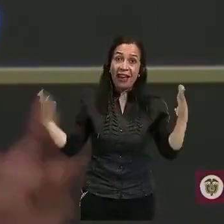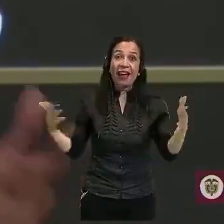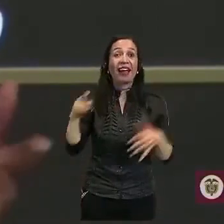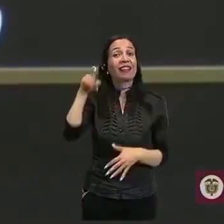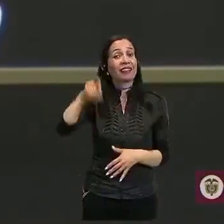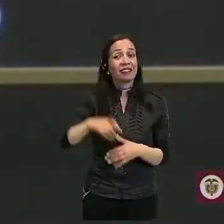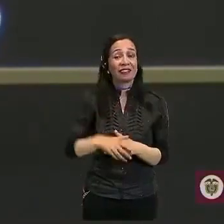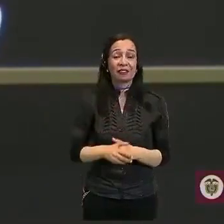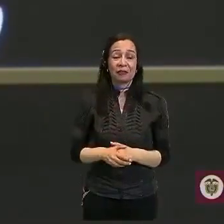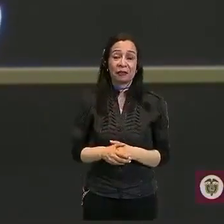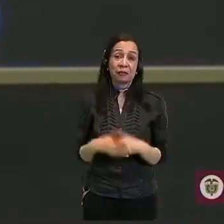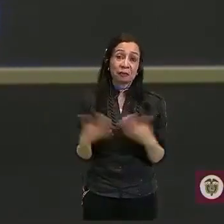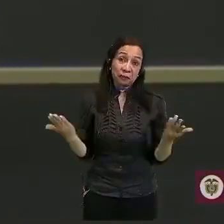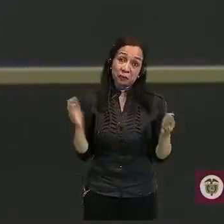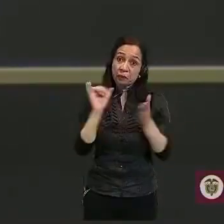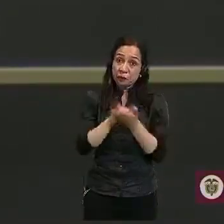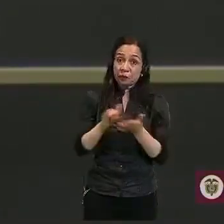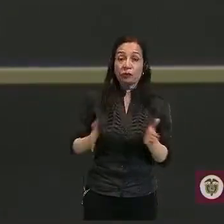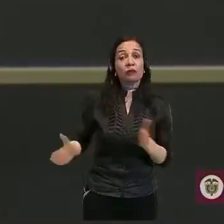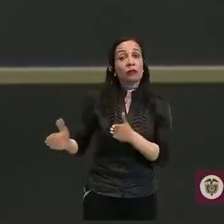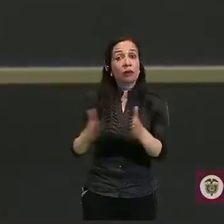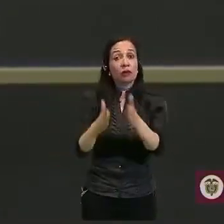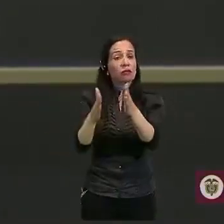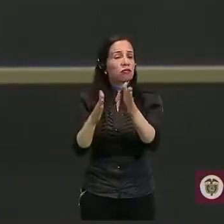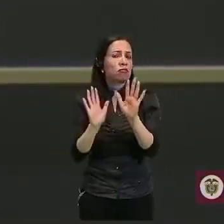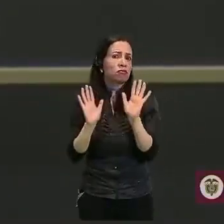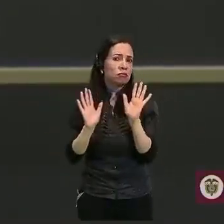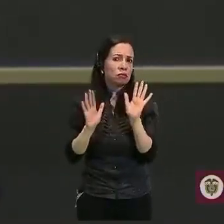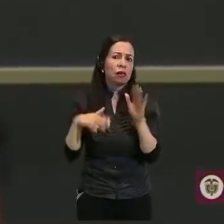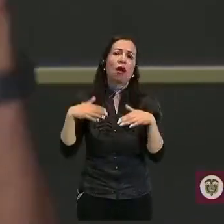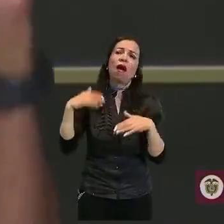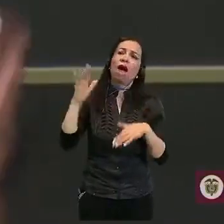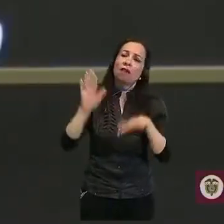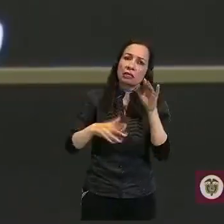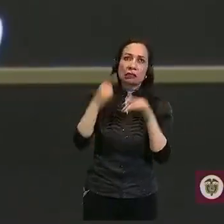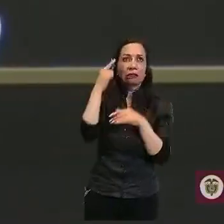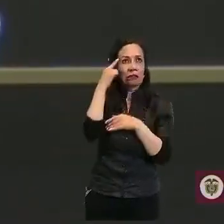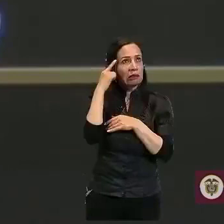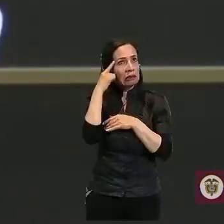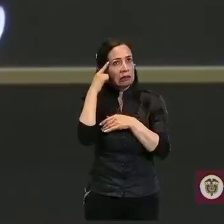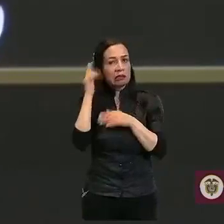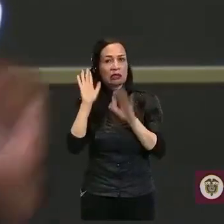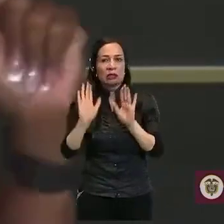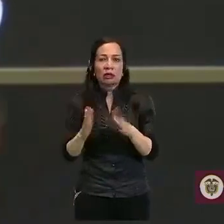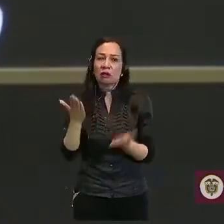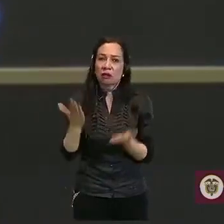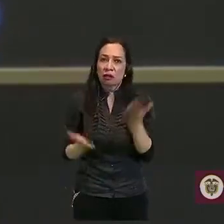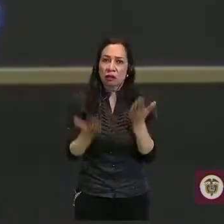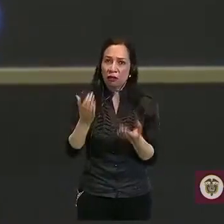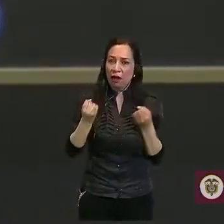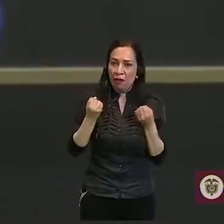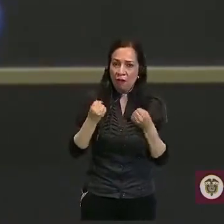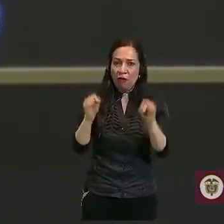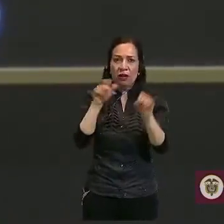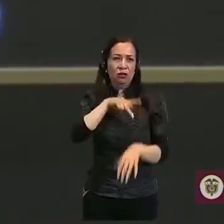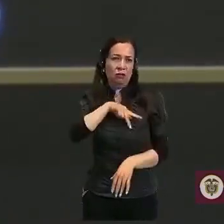Pero en ese camino, a veces creemos que eso depende muchísimo del esfuerzo